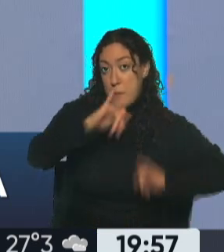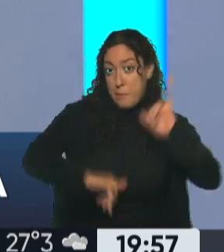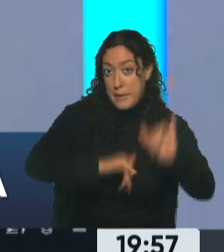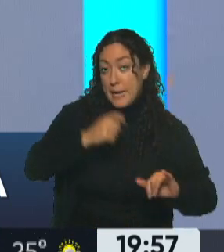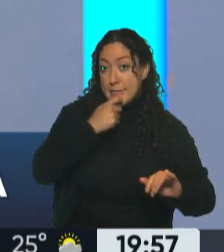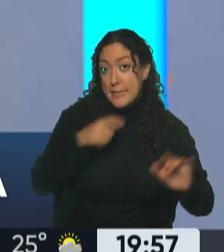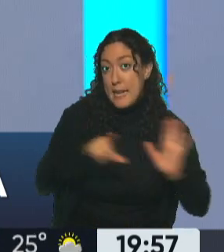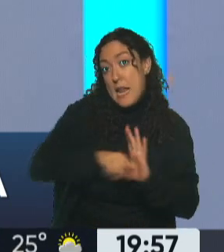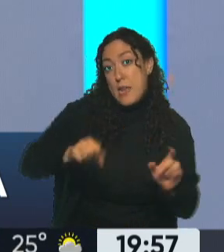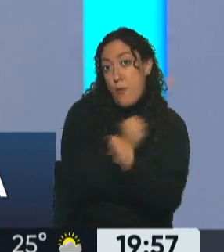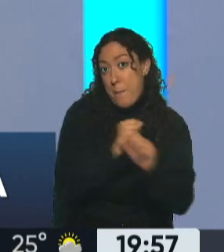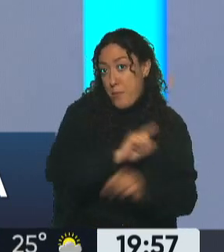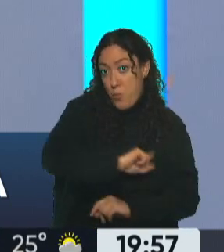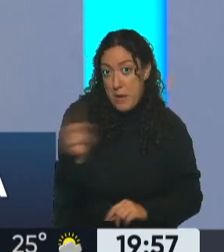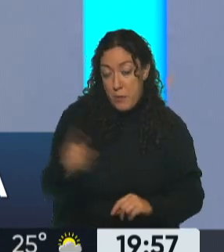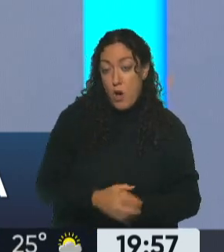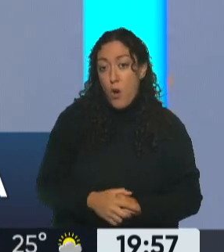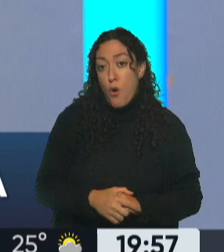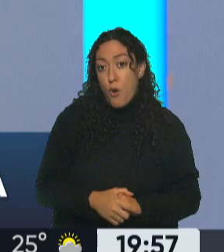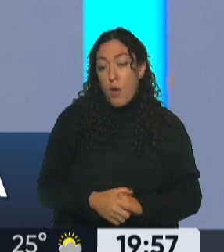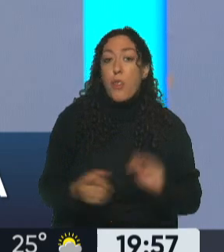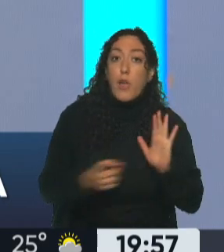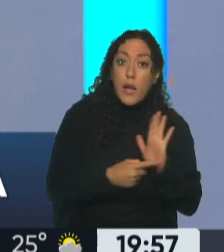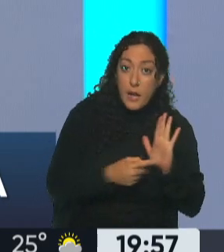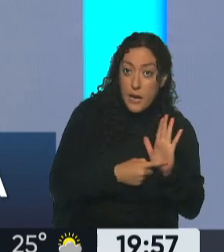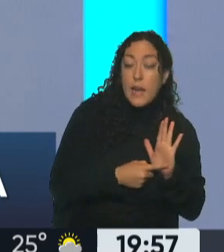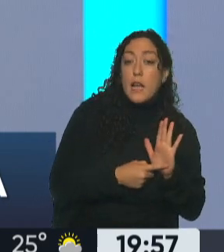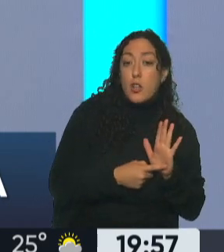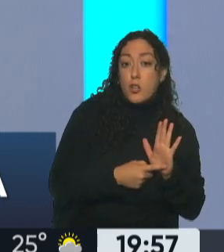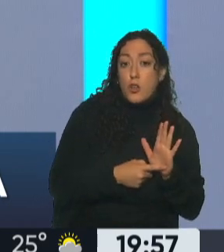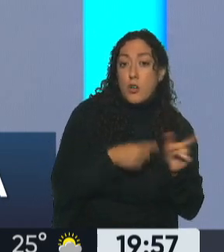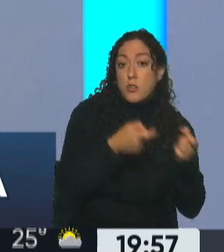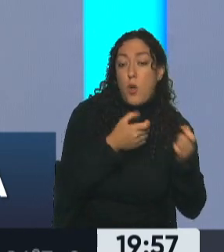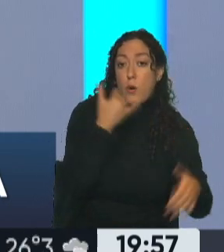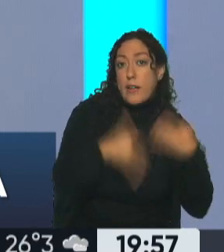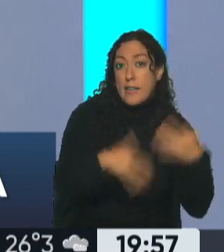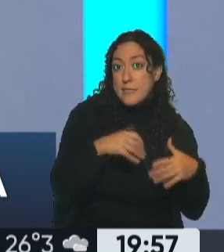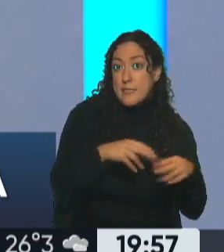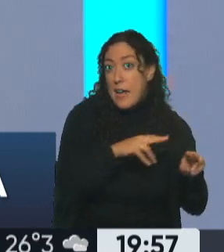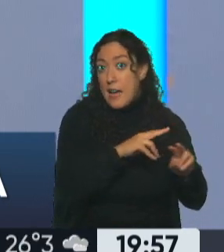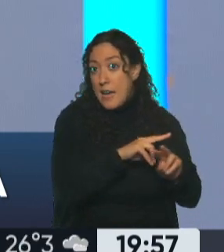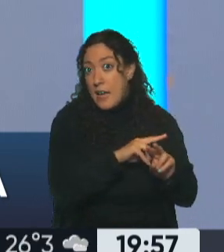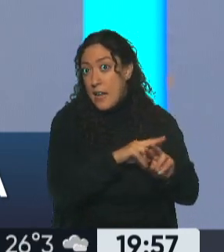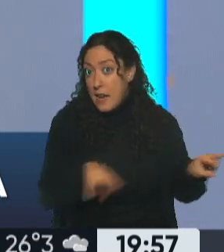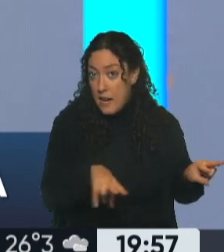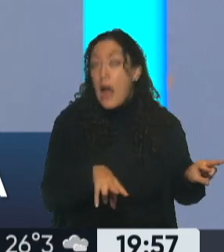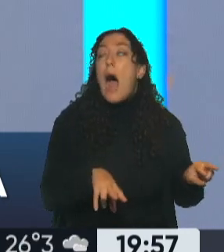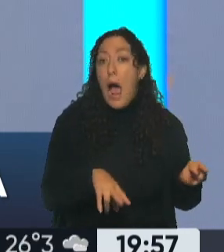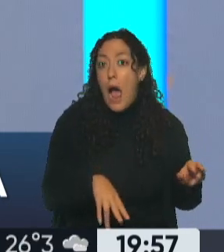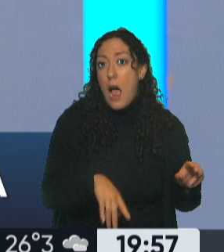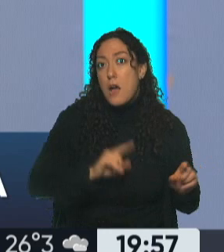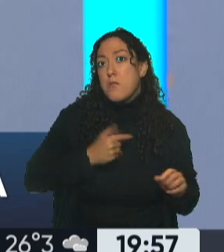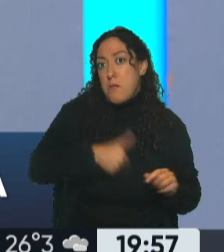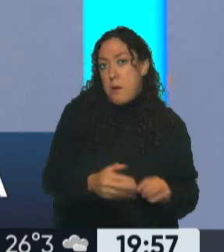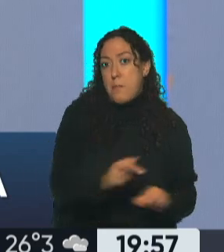se aprobara la ley ómnibus, si el decreto de necesidad de urgencia fuera rechazado por el Congreso. Es decir, hizo una advertencia que